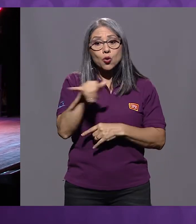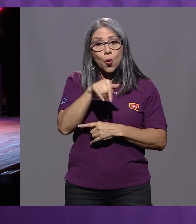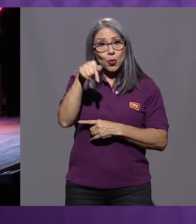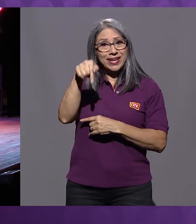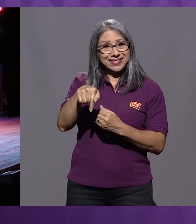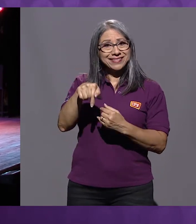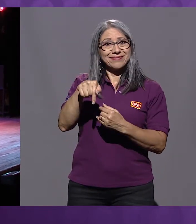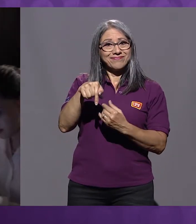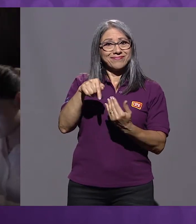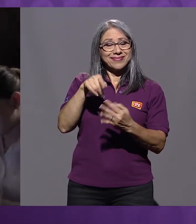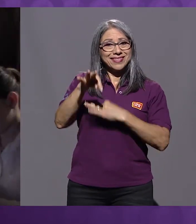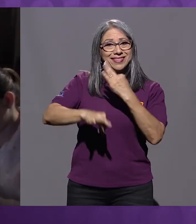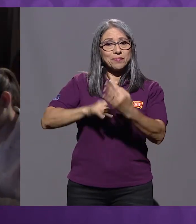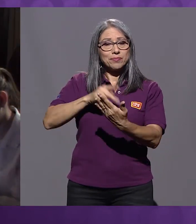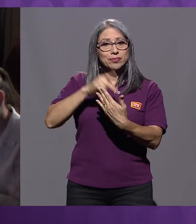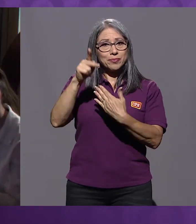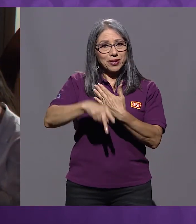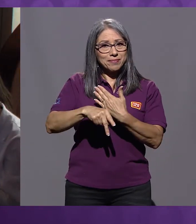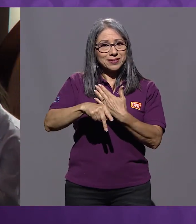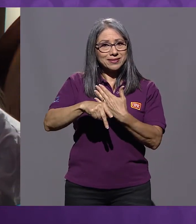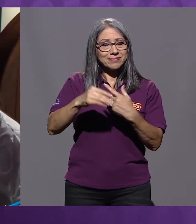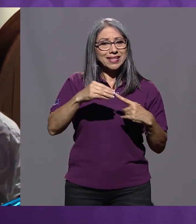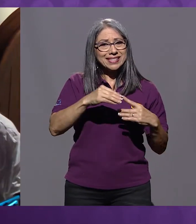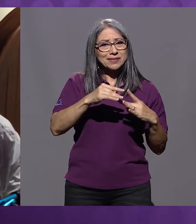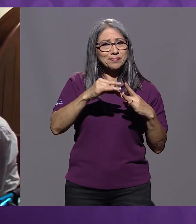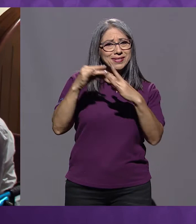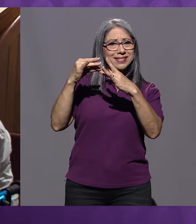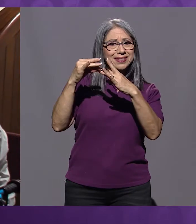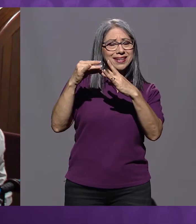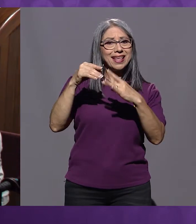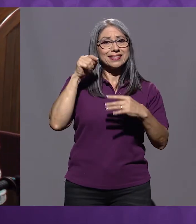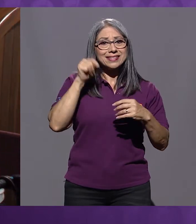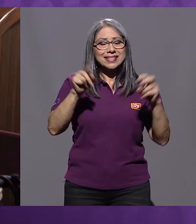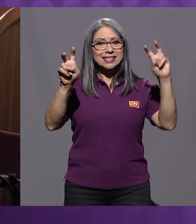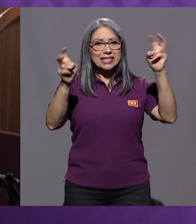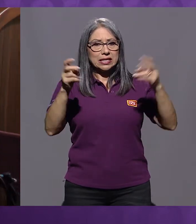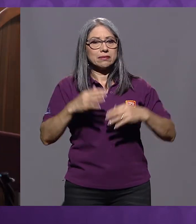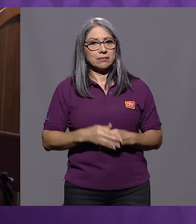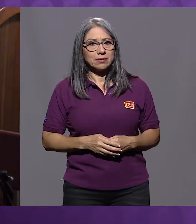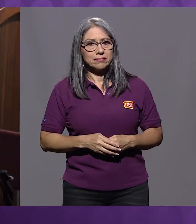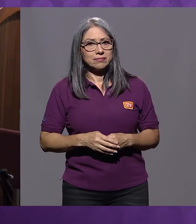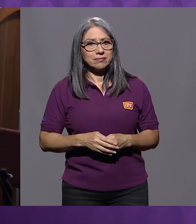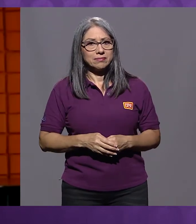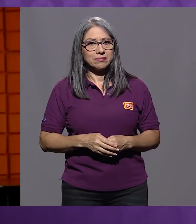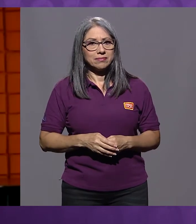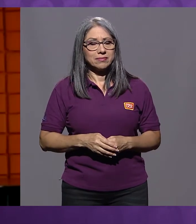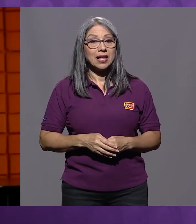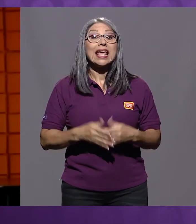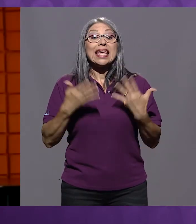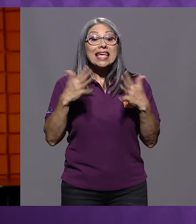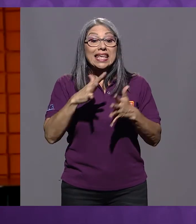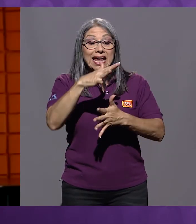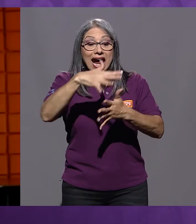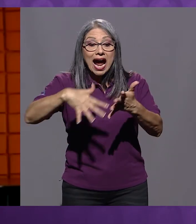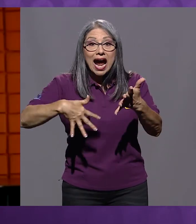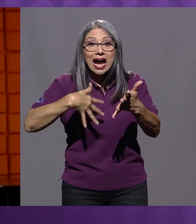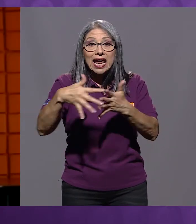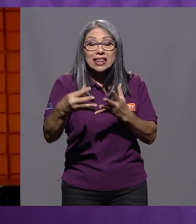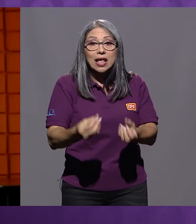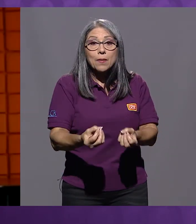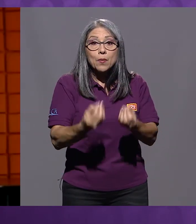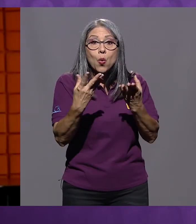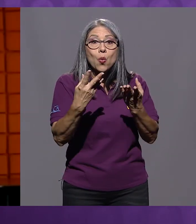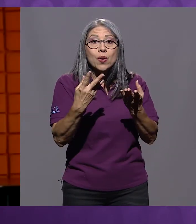como este tipo de programas que son especializados en este tema y que colocan en la agenda